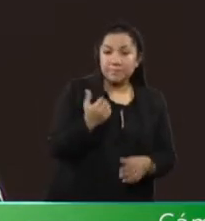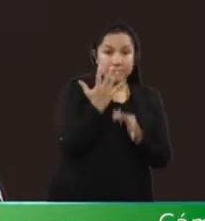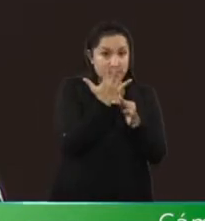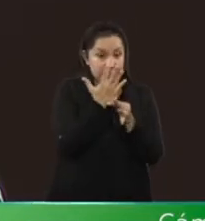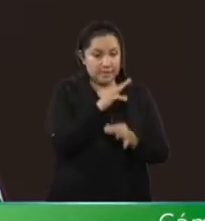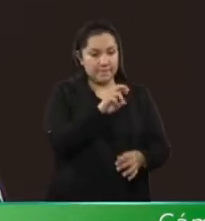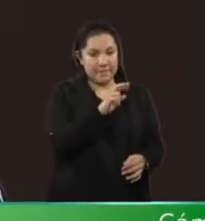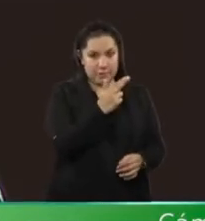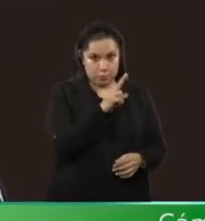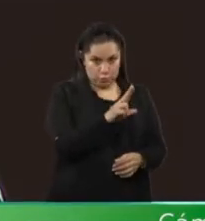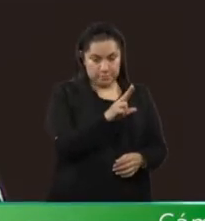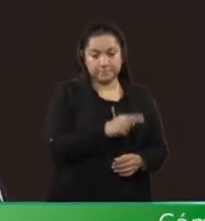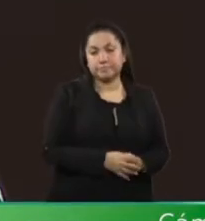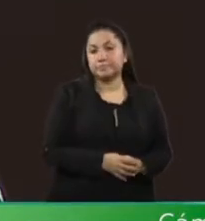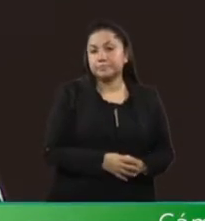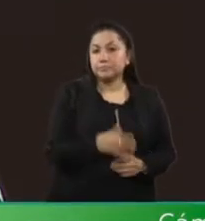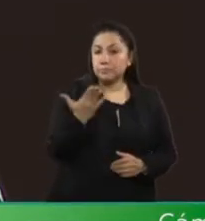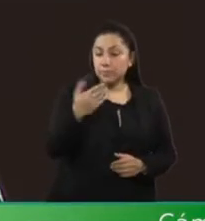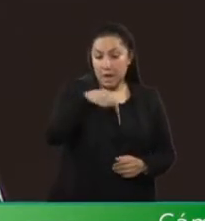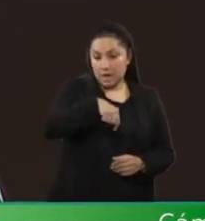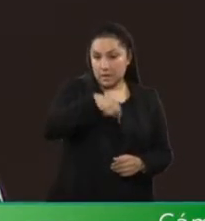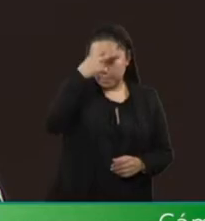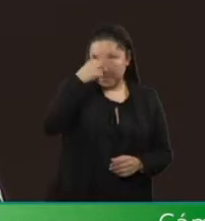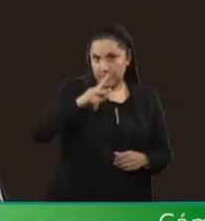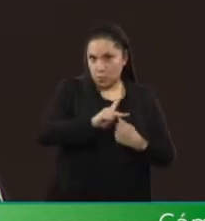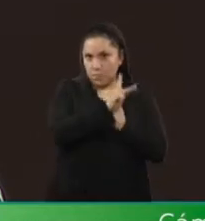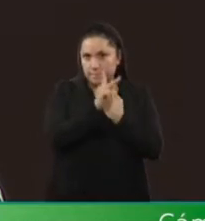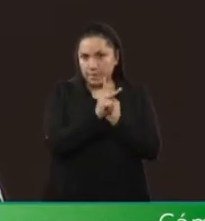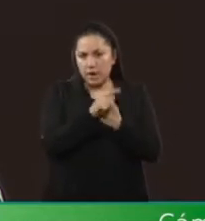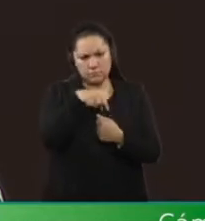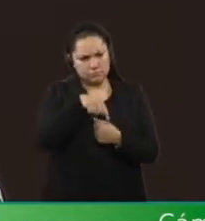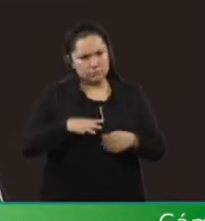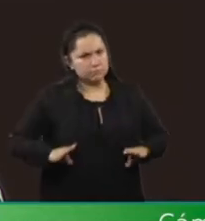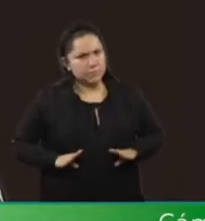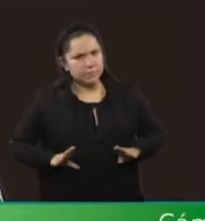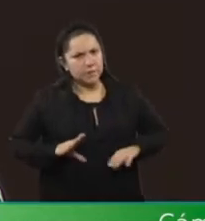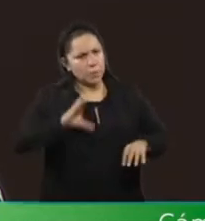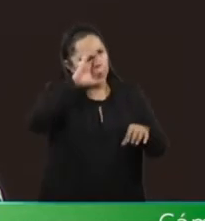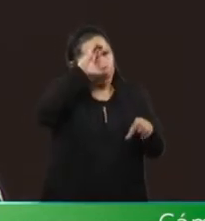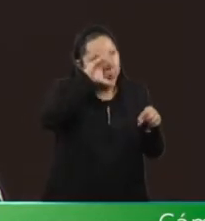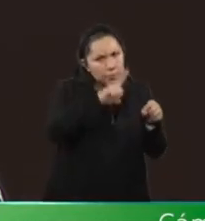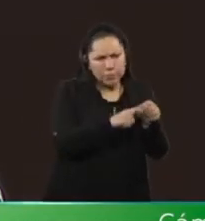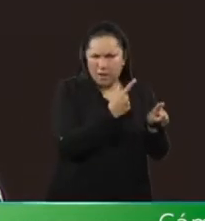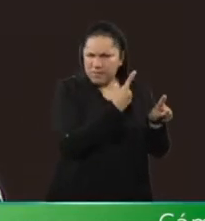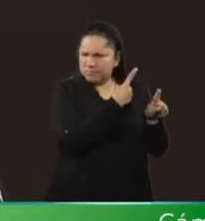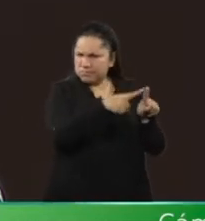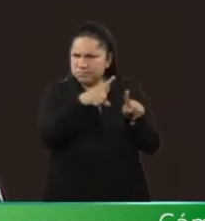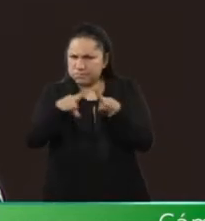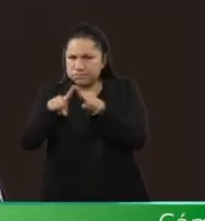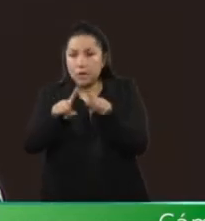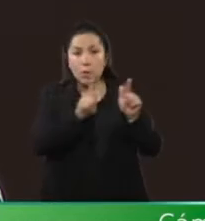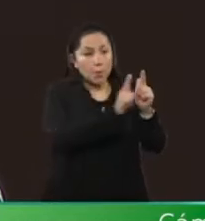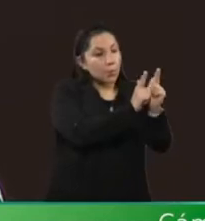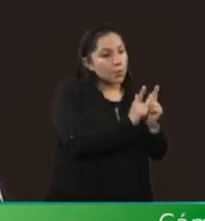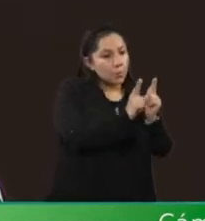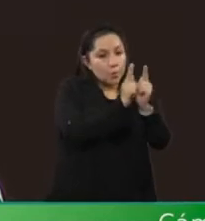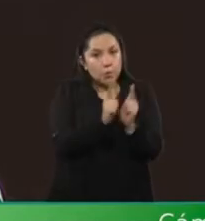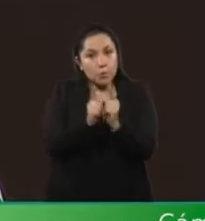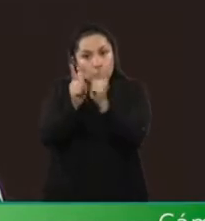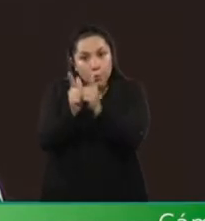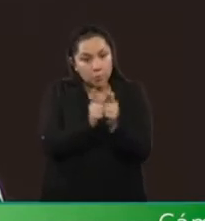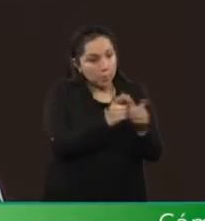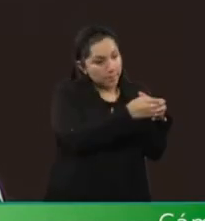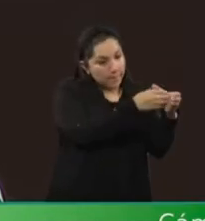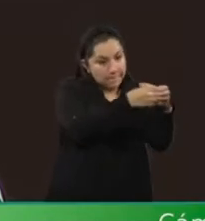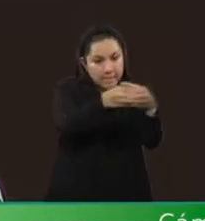multicultural y sobre todo multietnias en el país. Es muy general encontrar en cada uno de los